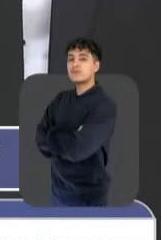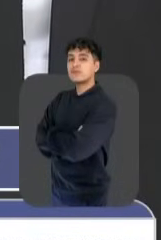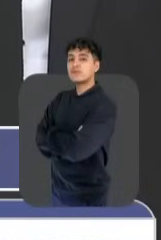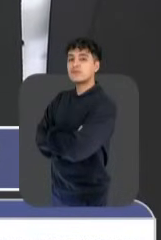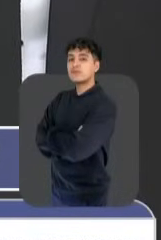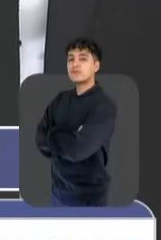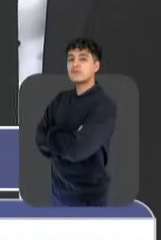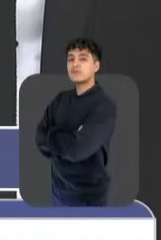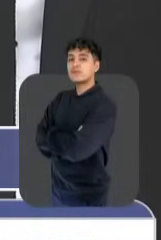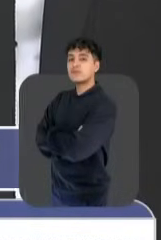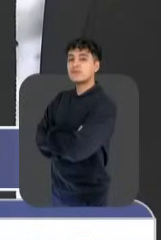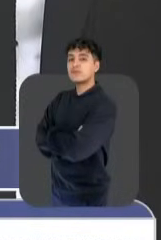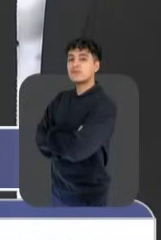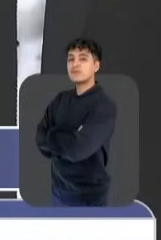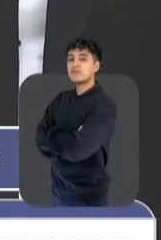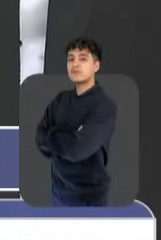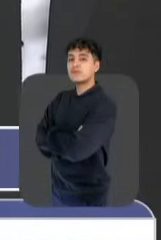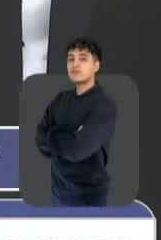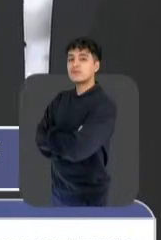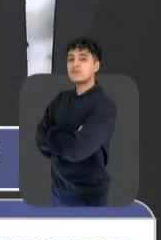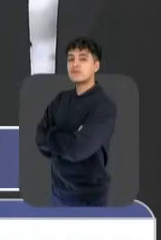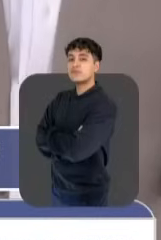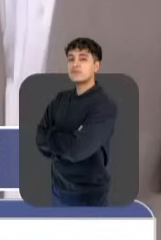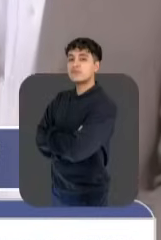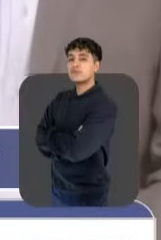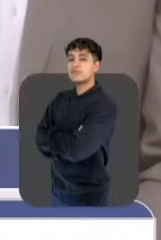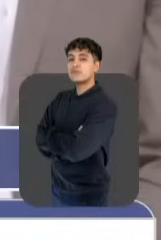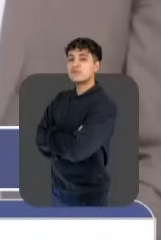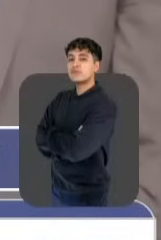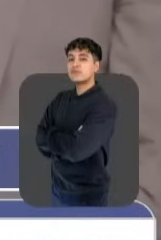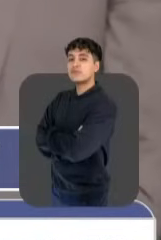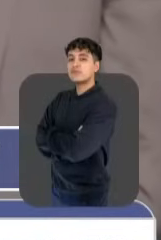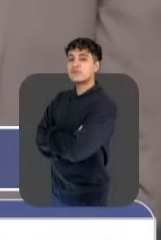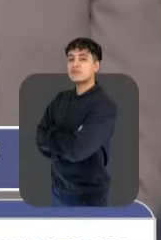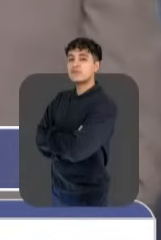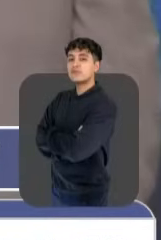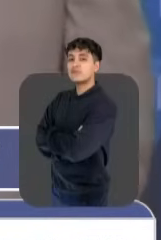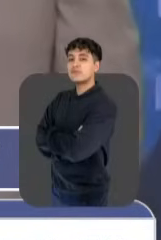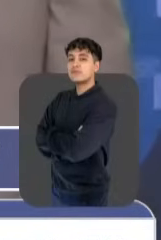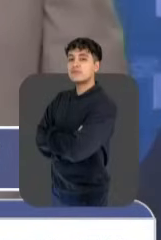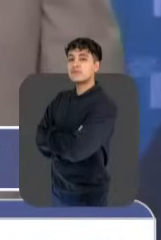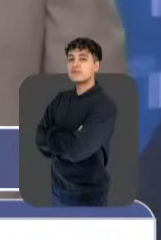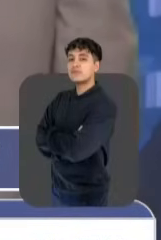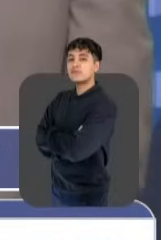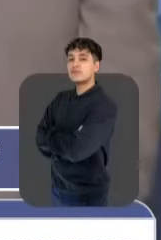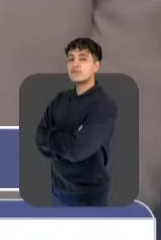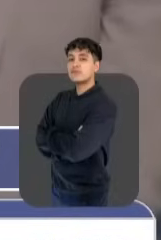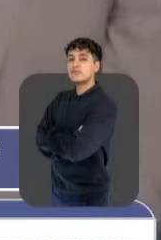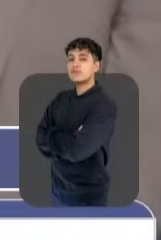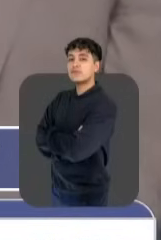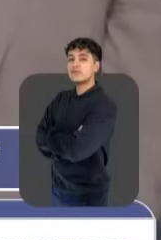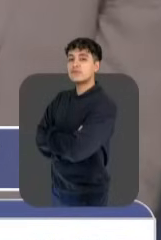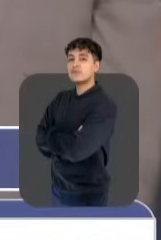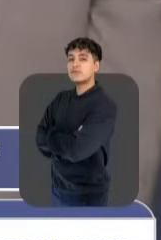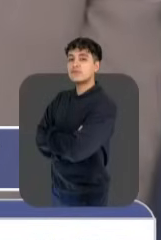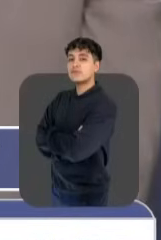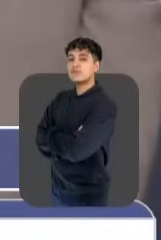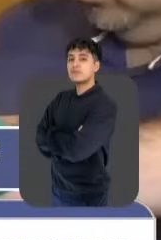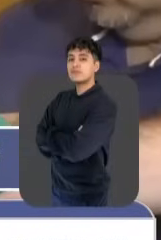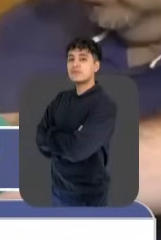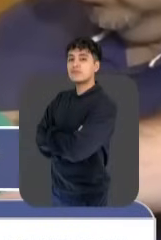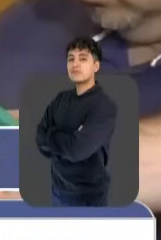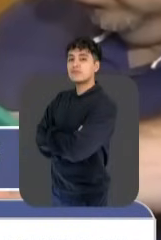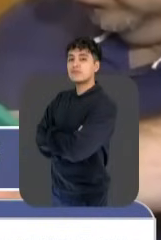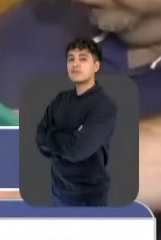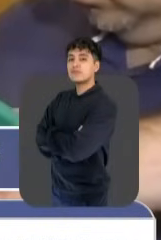de Analía Uriarte, otrora ministra de la Secretaría General de la Presidencia, quien hasta hace poco realizaba asesoría legislativa